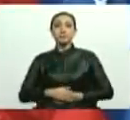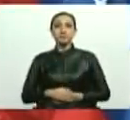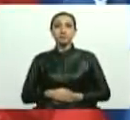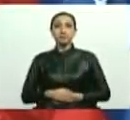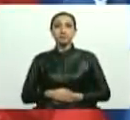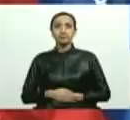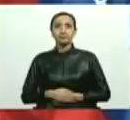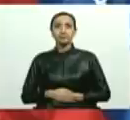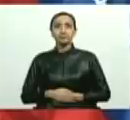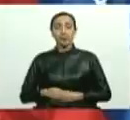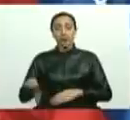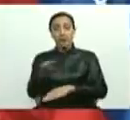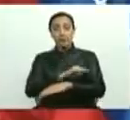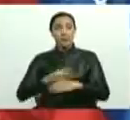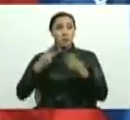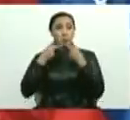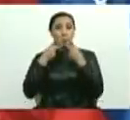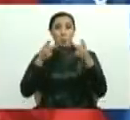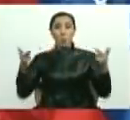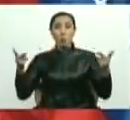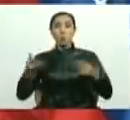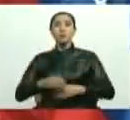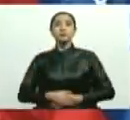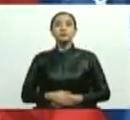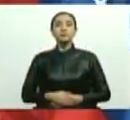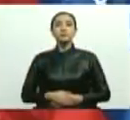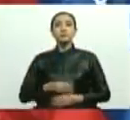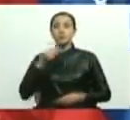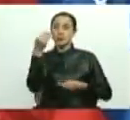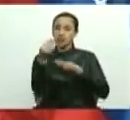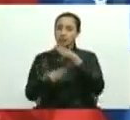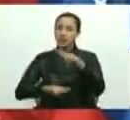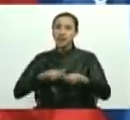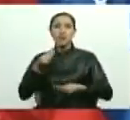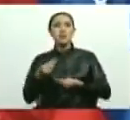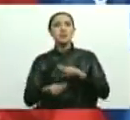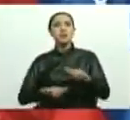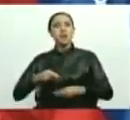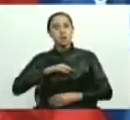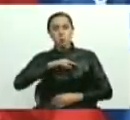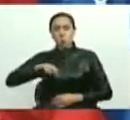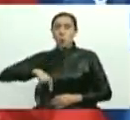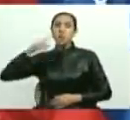donde el Ministerio Público, tal como corresponde, como ha sido nuestra costumbre,